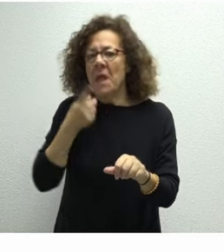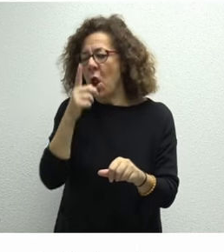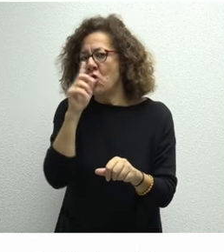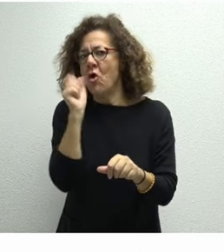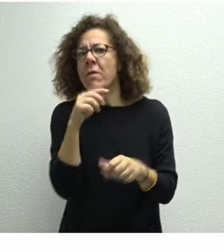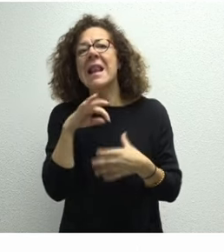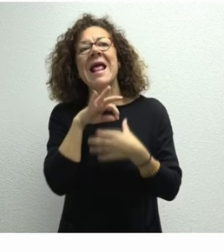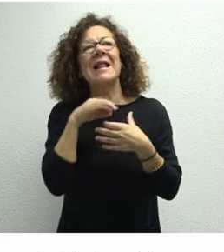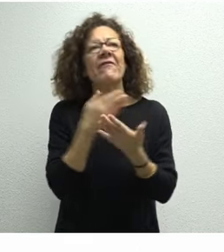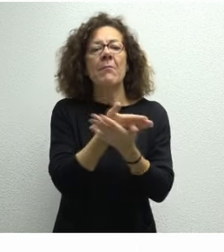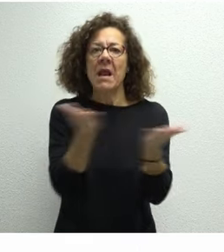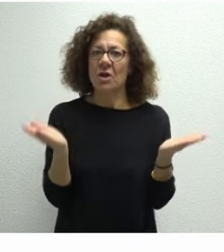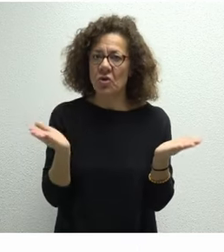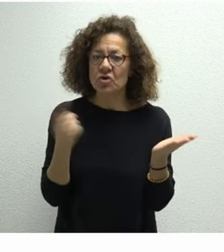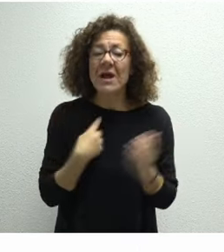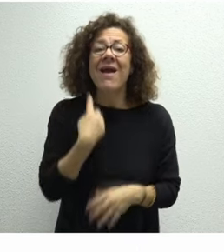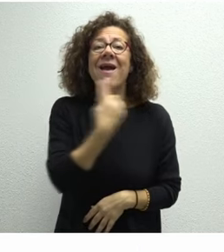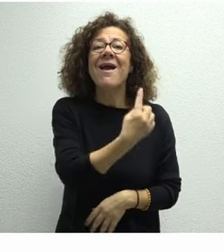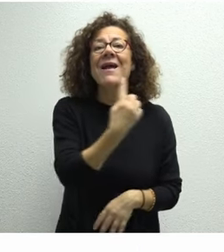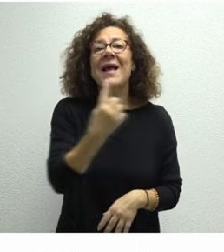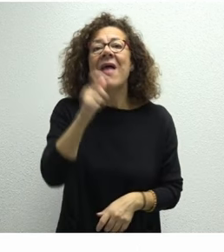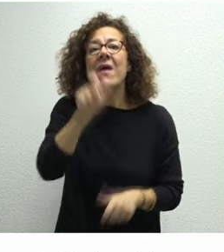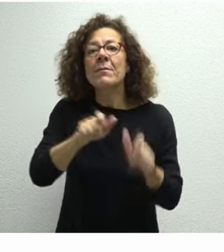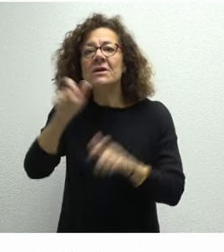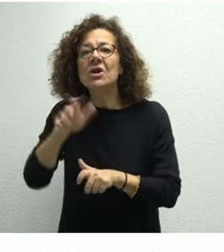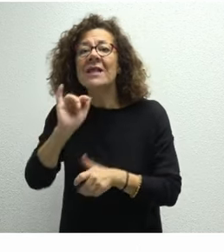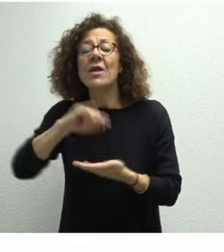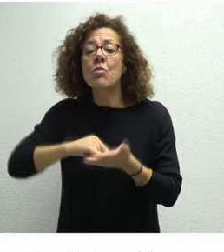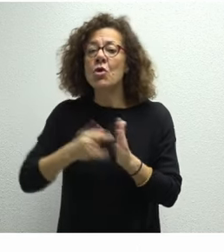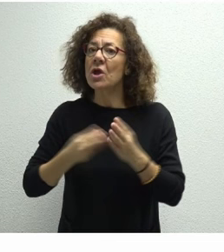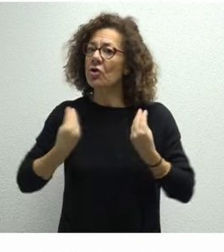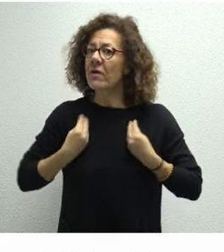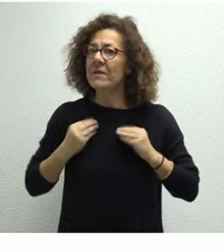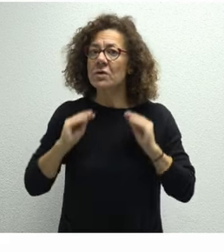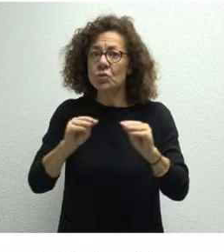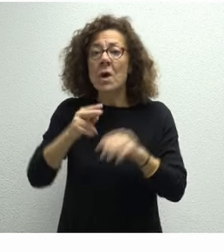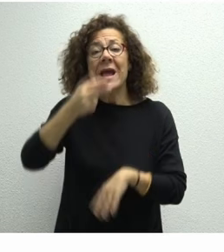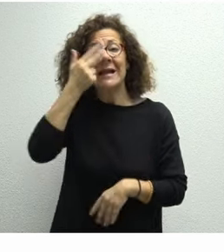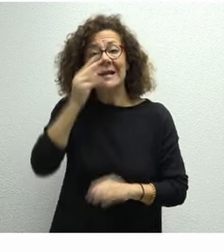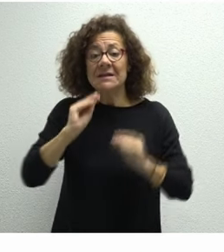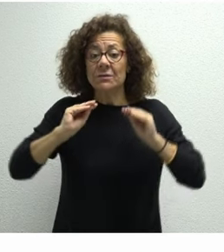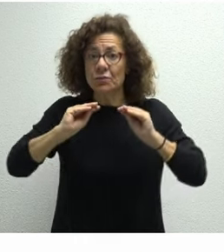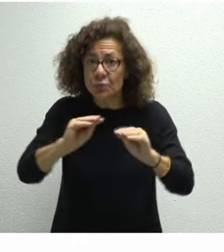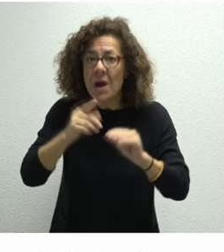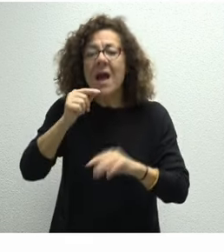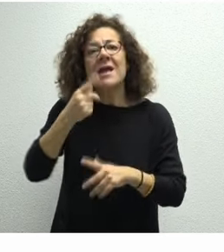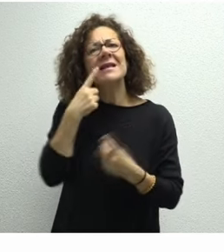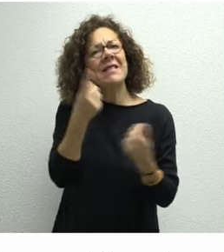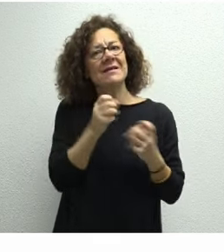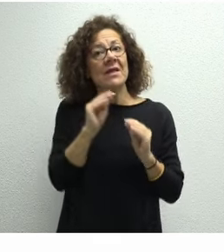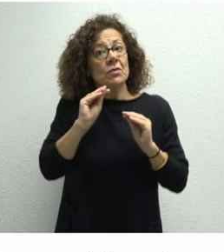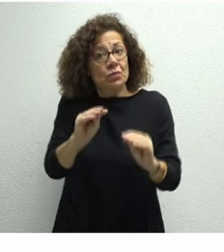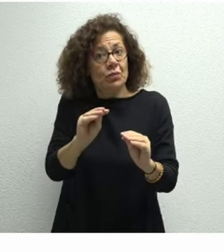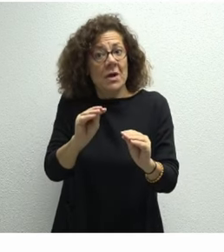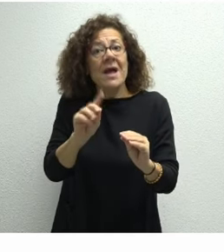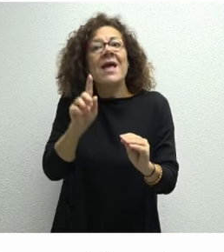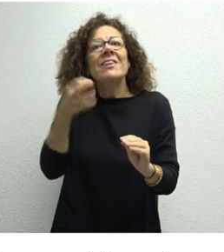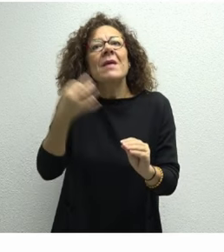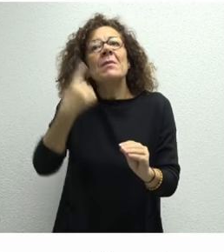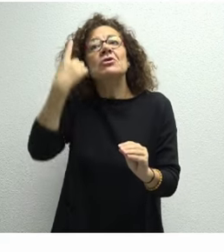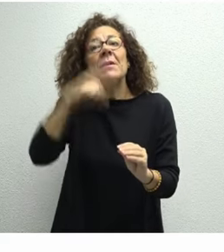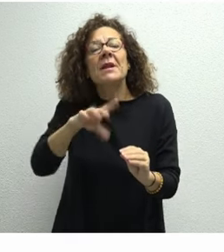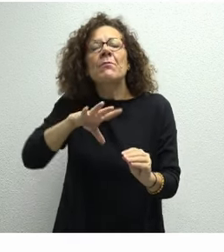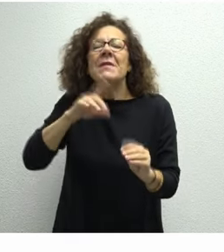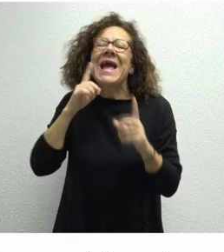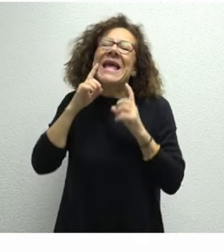el café para todos que cada persona tiene un proyecto de vida unos intereses y unas necesidades y que tenemos que ser capaces por lo menos